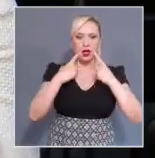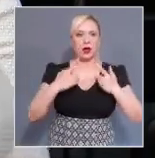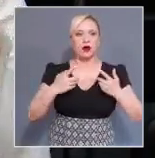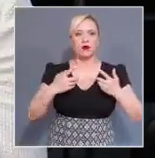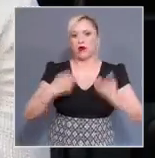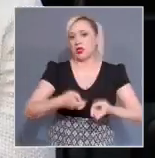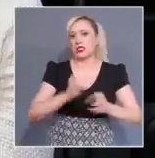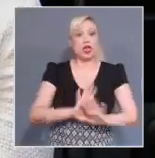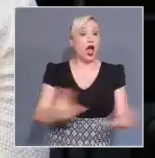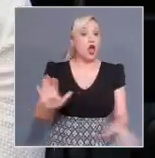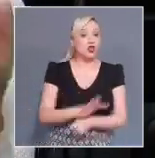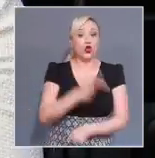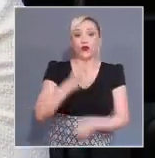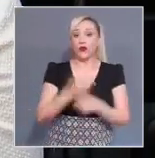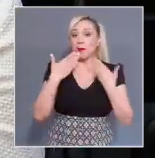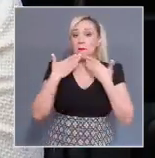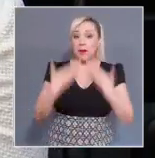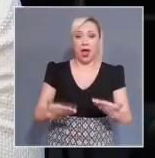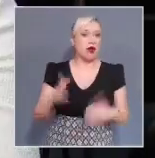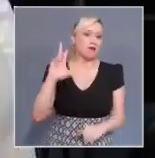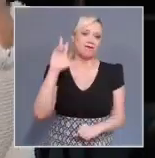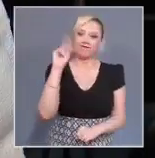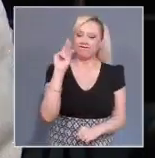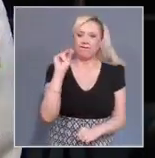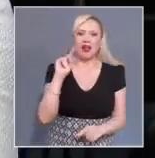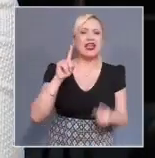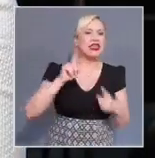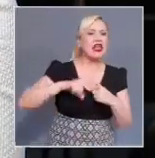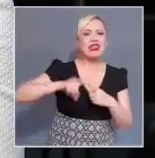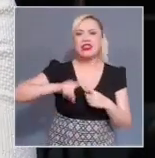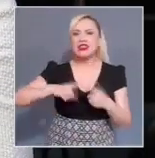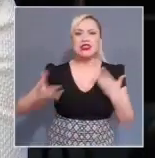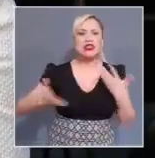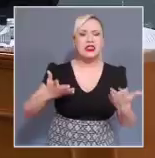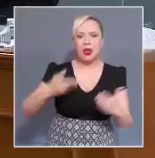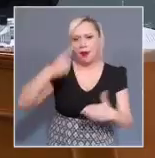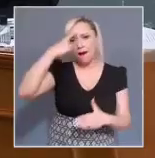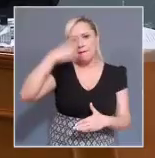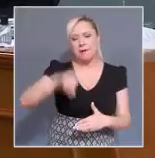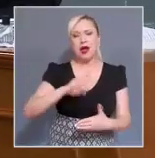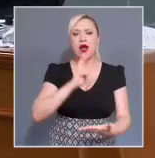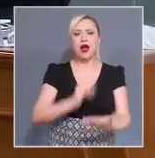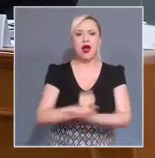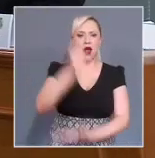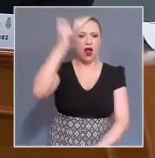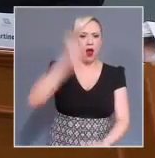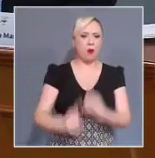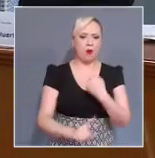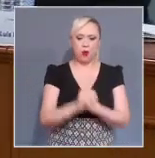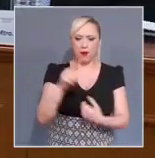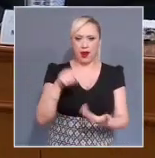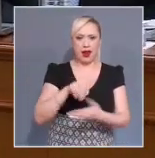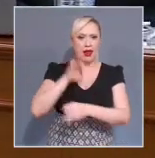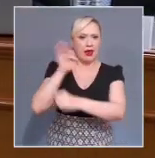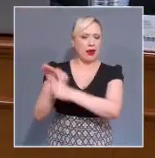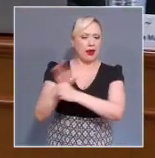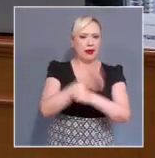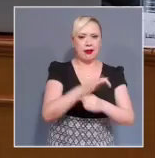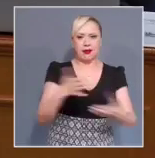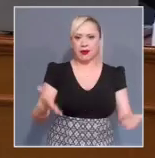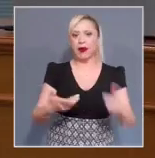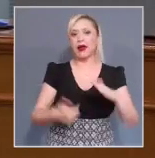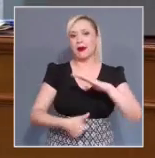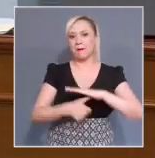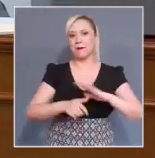comprensión de a quién se refiere toda la sentencia del asunto laboral. La jueza moderó la mesa Martes de